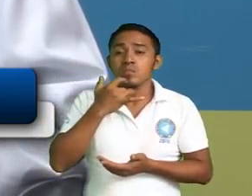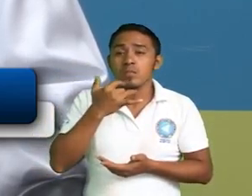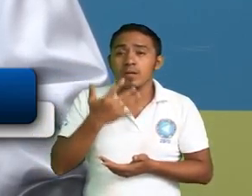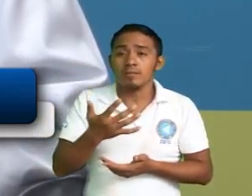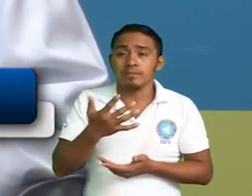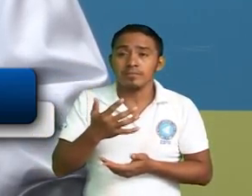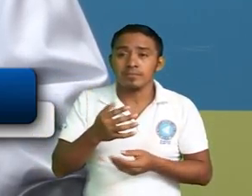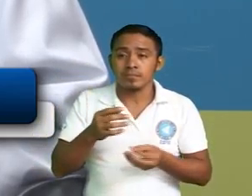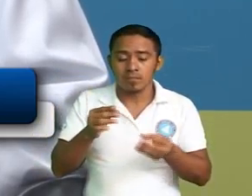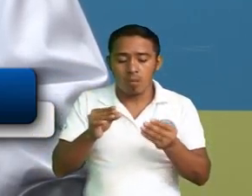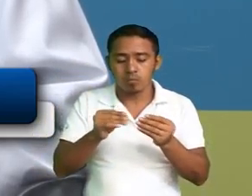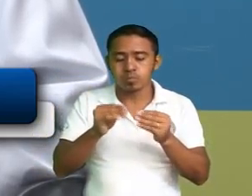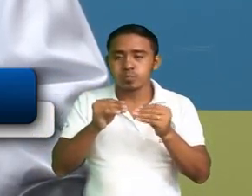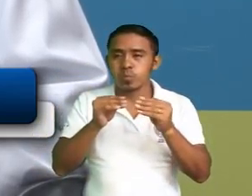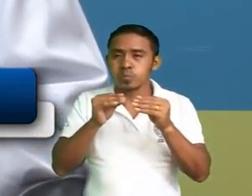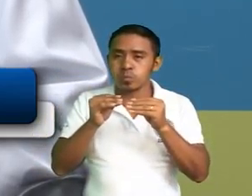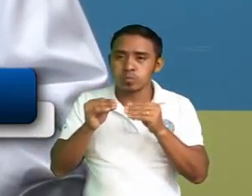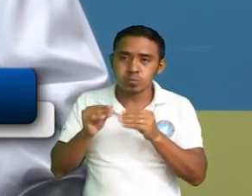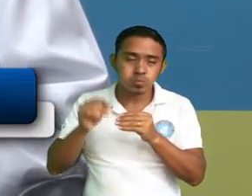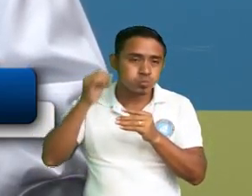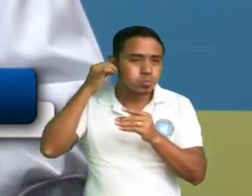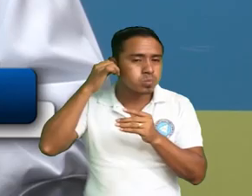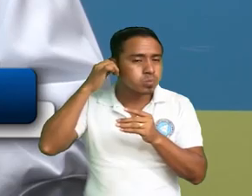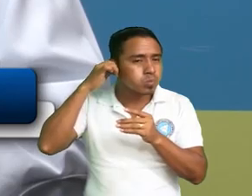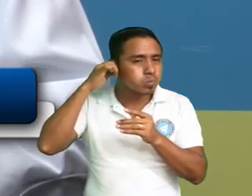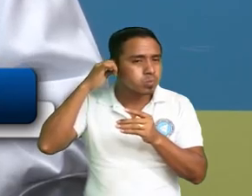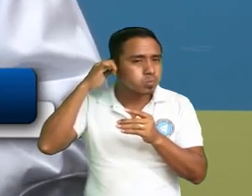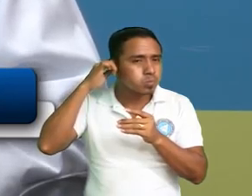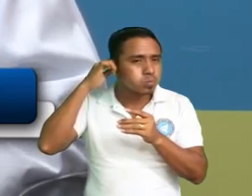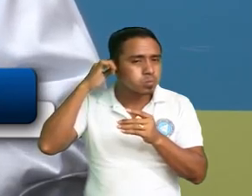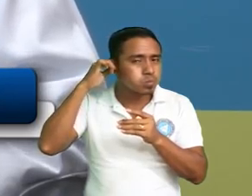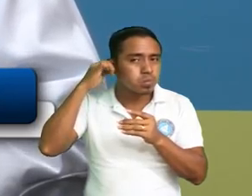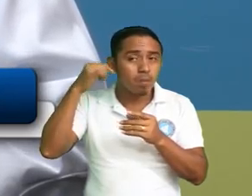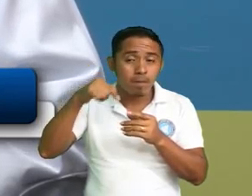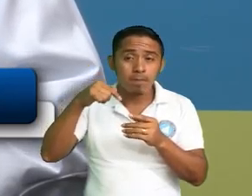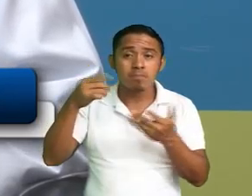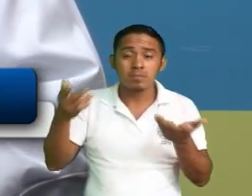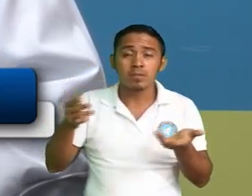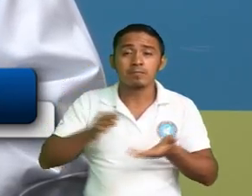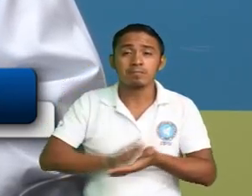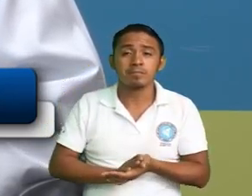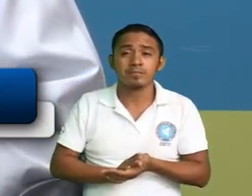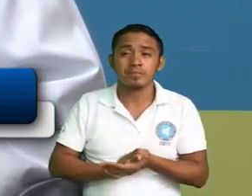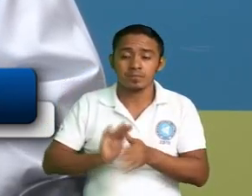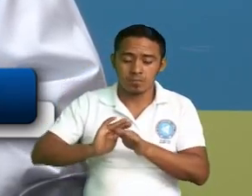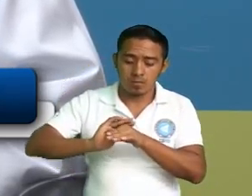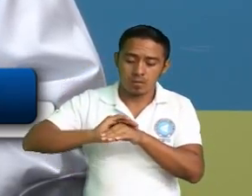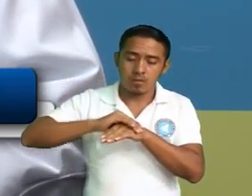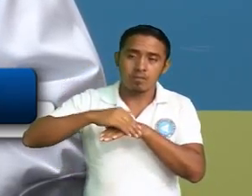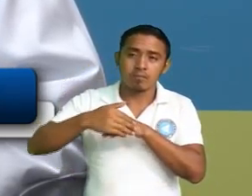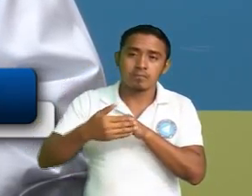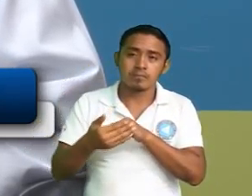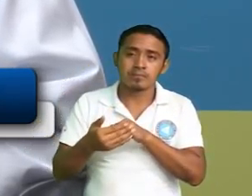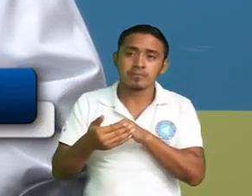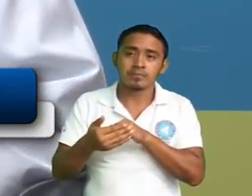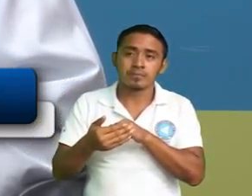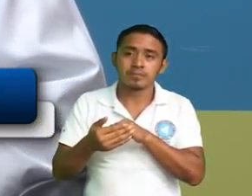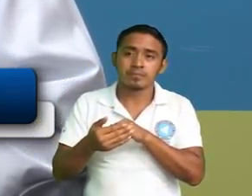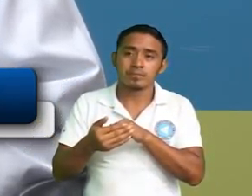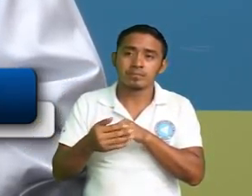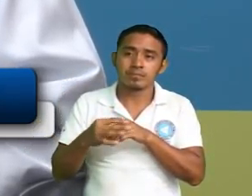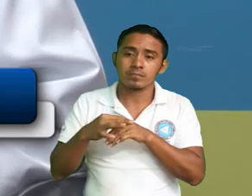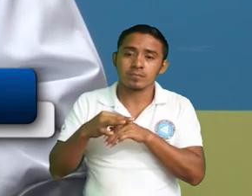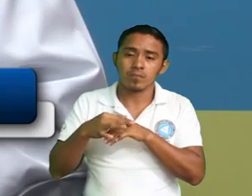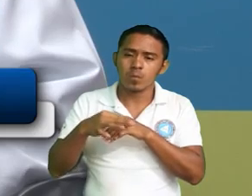estructura cartilaginosa, ¿ves? Y la estructura cartilaginosa está cubierto por una piel